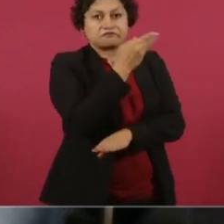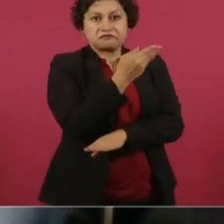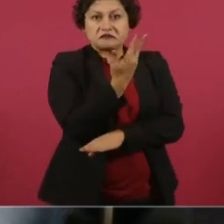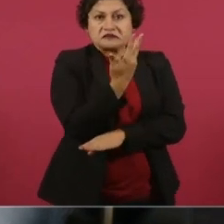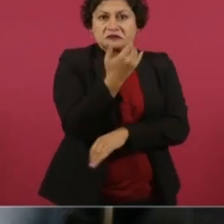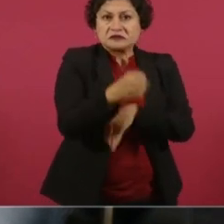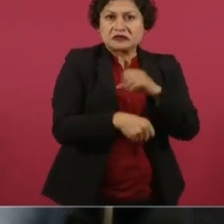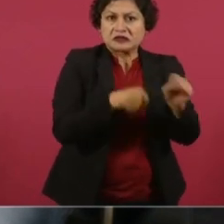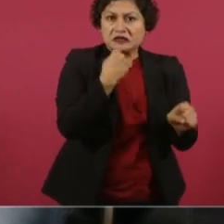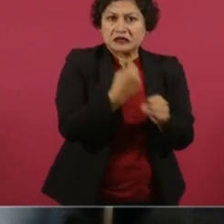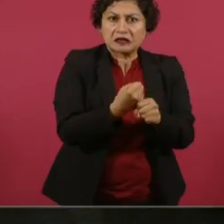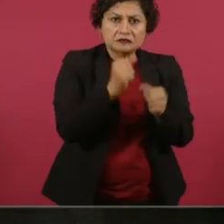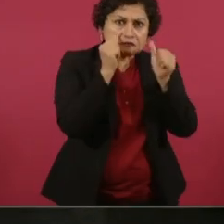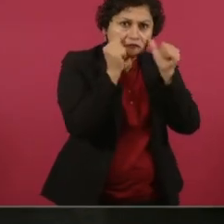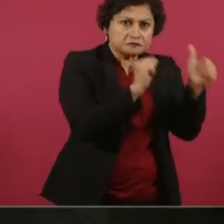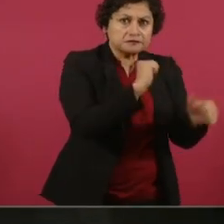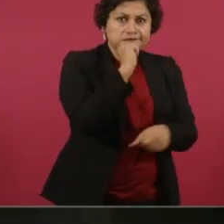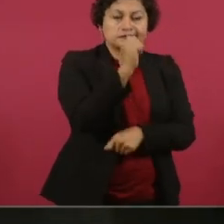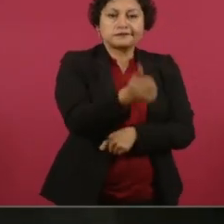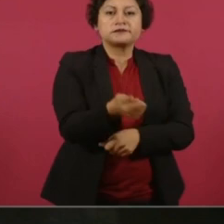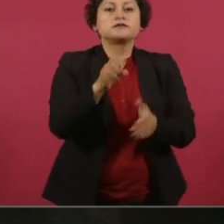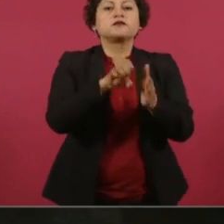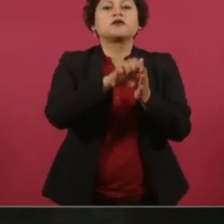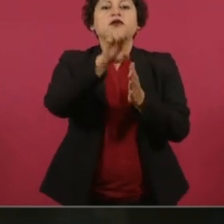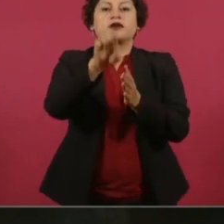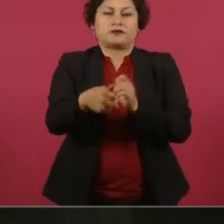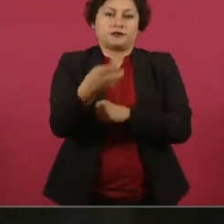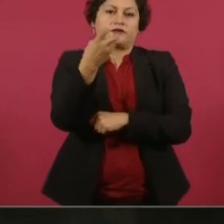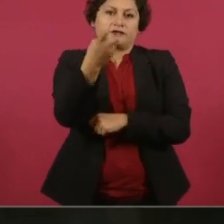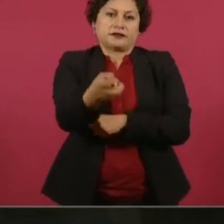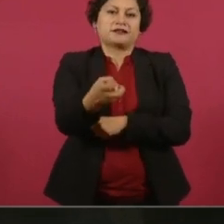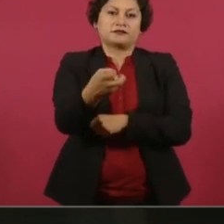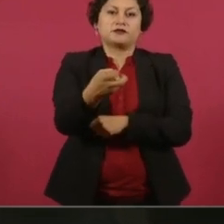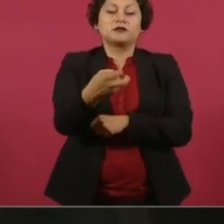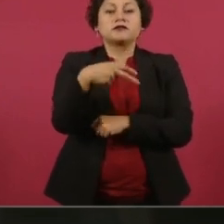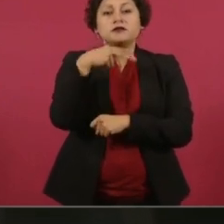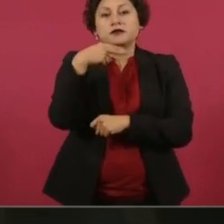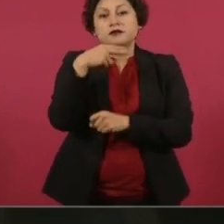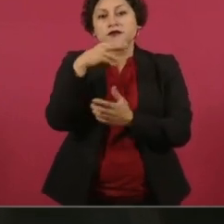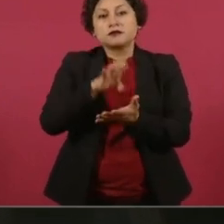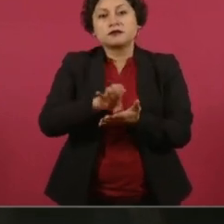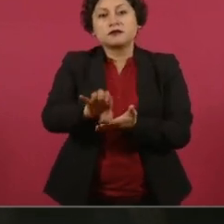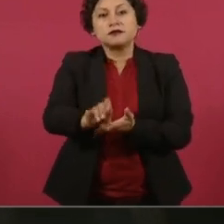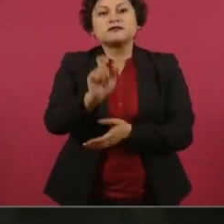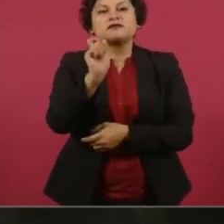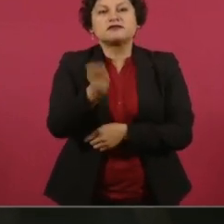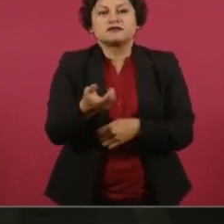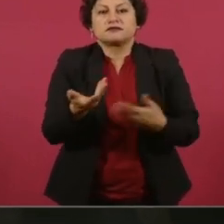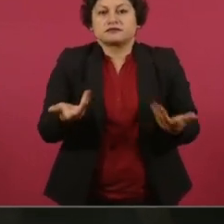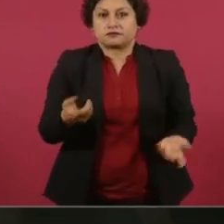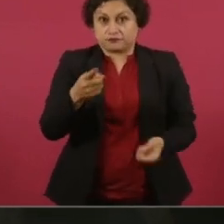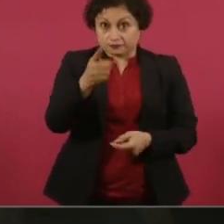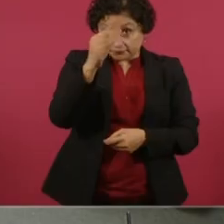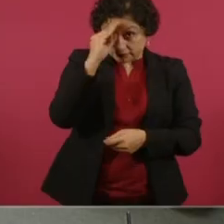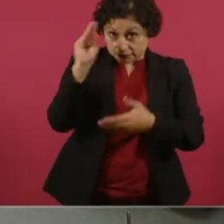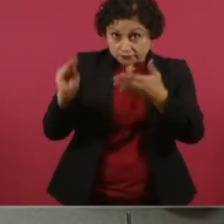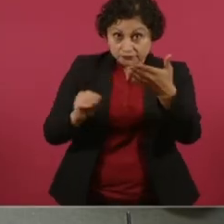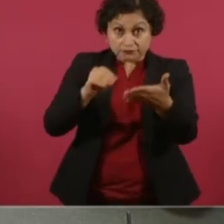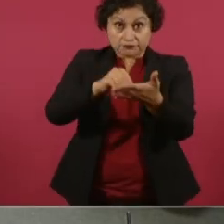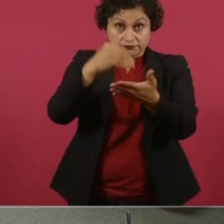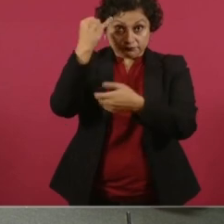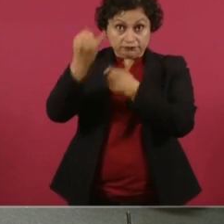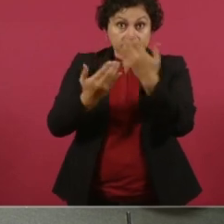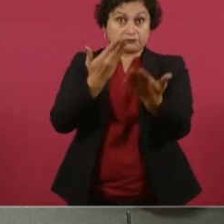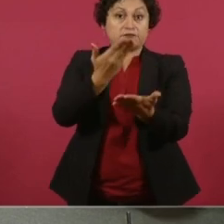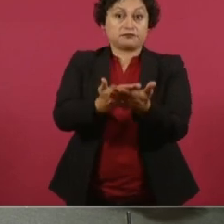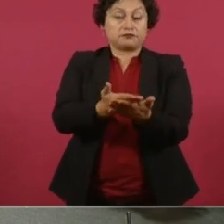siglo, la cuestión del aguinaldo. Me gustaría saber si usted estaría pensando en ello. ¿Por qué? Porque no necesariamente cuando se aumenta